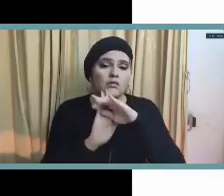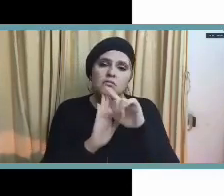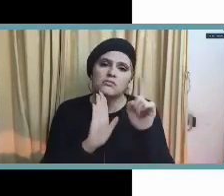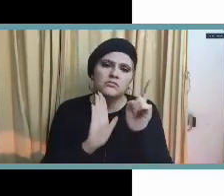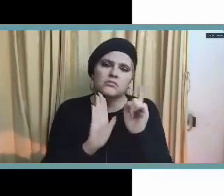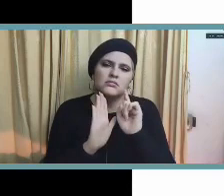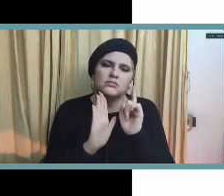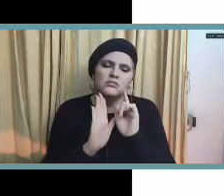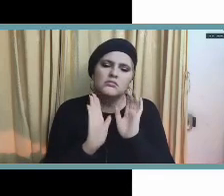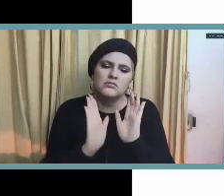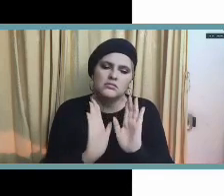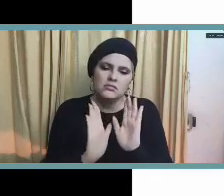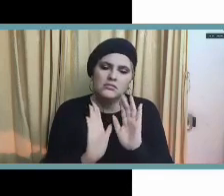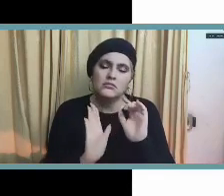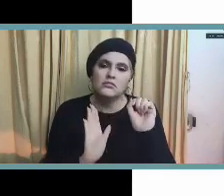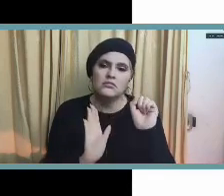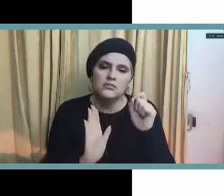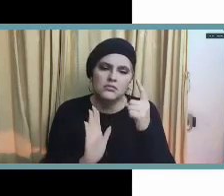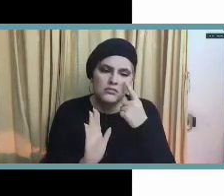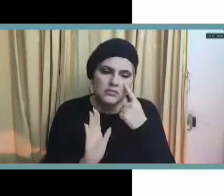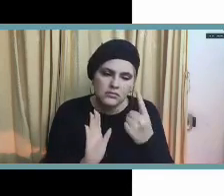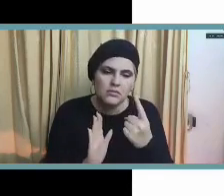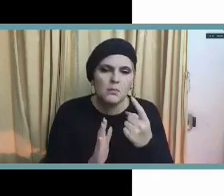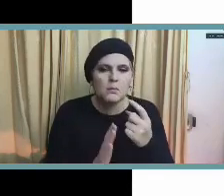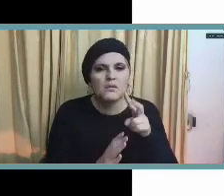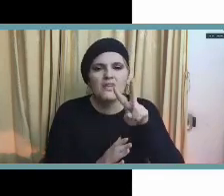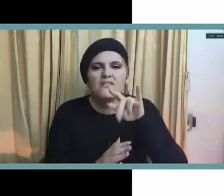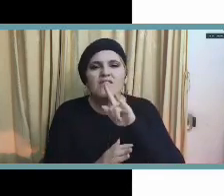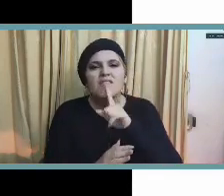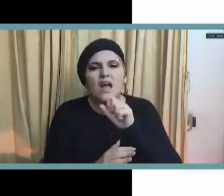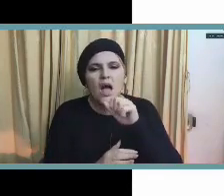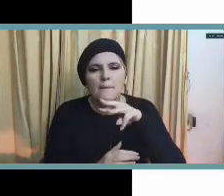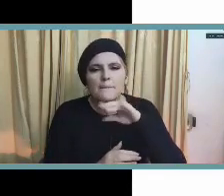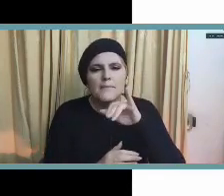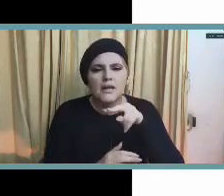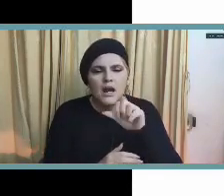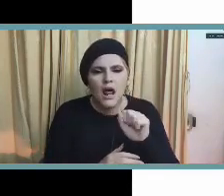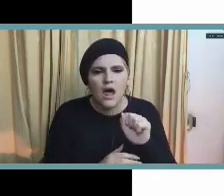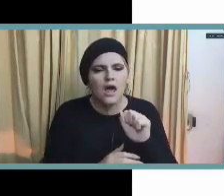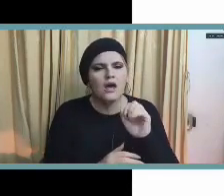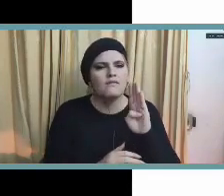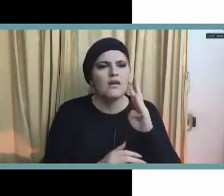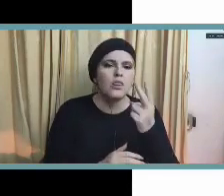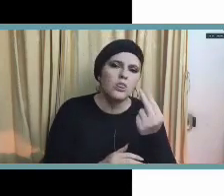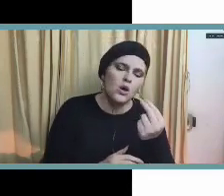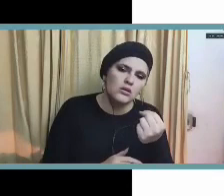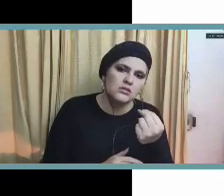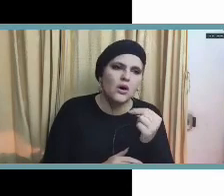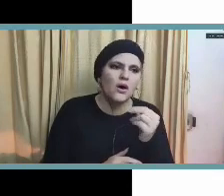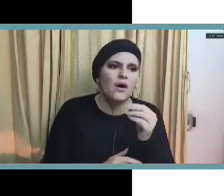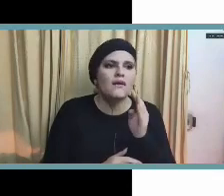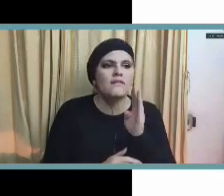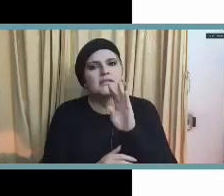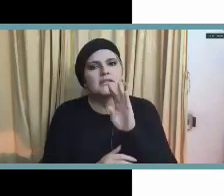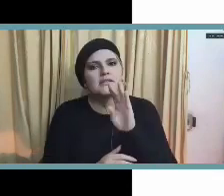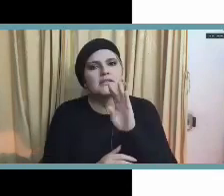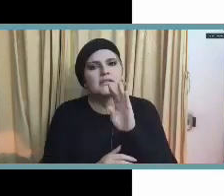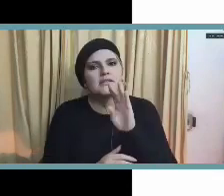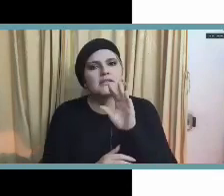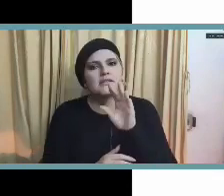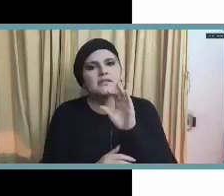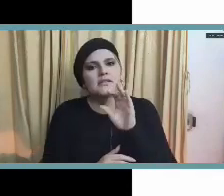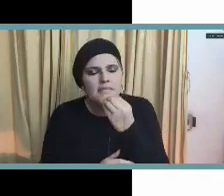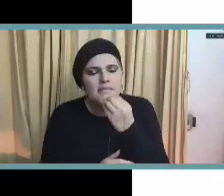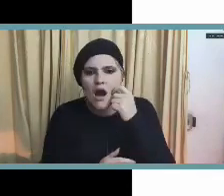quizás vamos a tener que suplementar con vitamina B12, B6, si es que no está comiendo carne, por ejemplo, vamos a tener que suplementar,